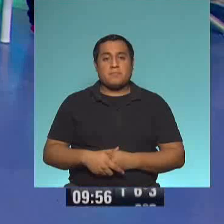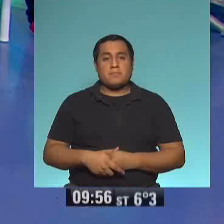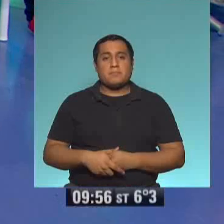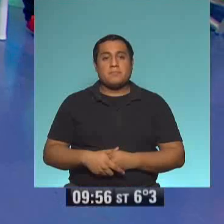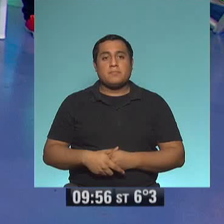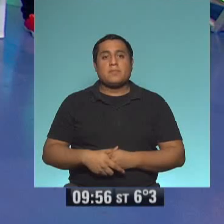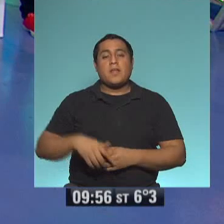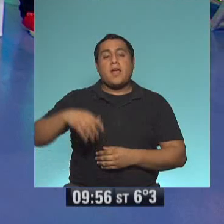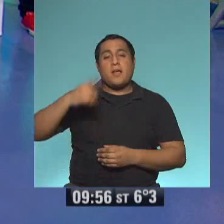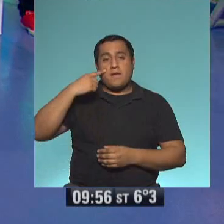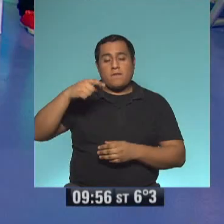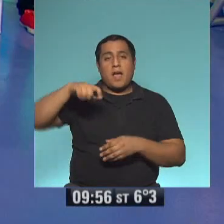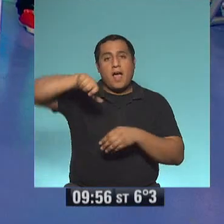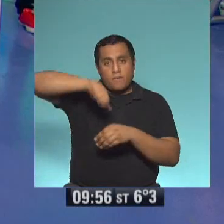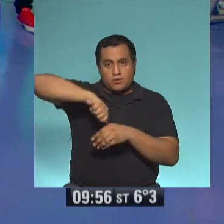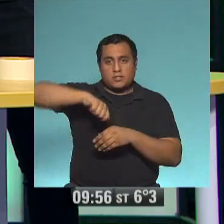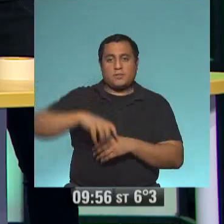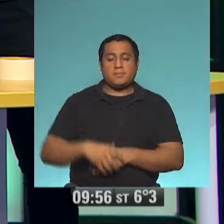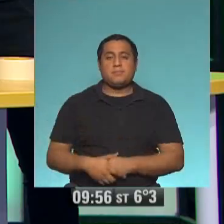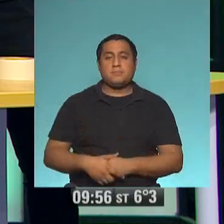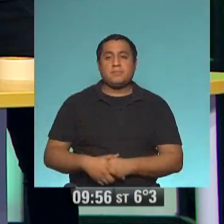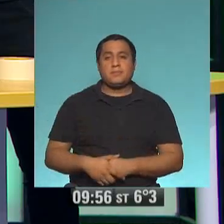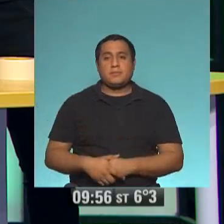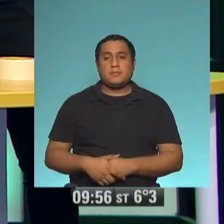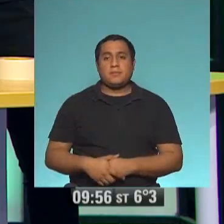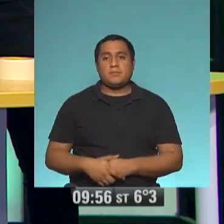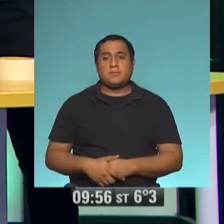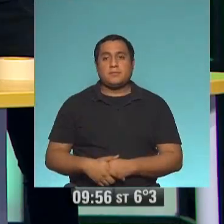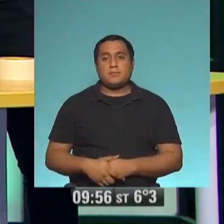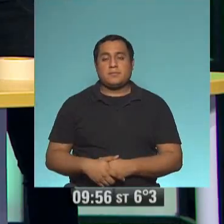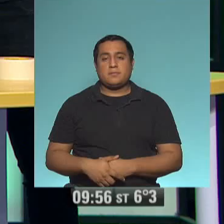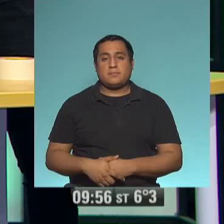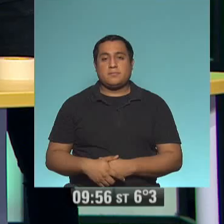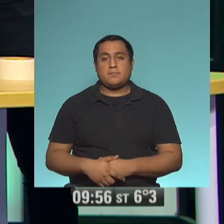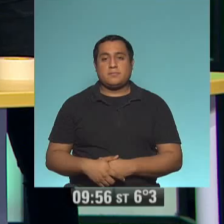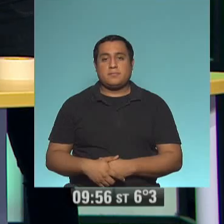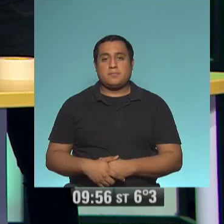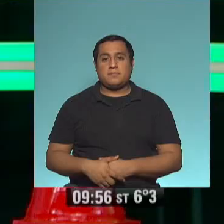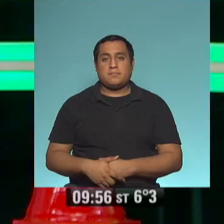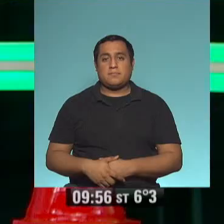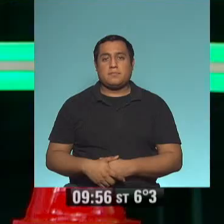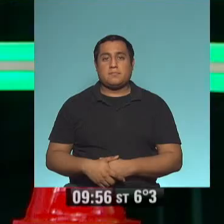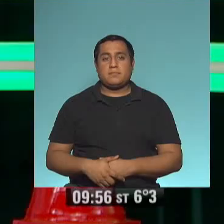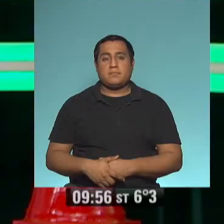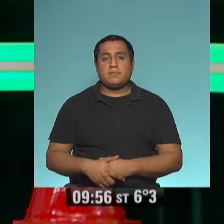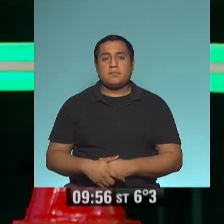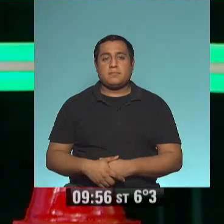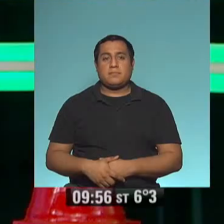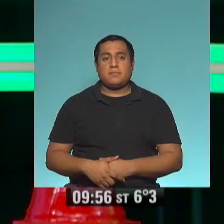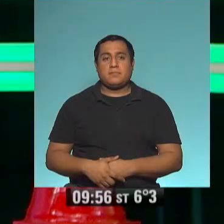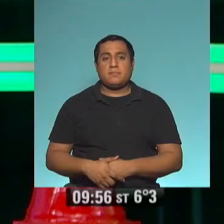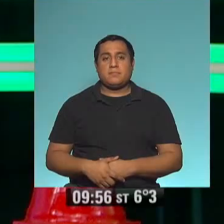como... y lo abrochamos. Si usted tiene abrochadora ahí. Acá tenemos abrochadora. Bien. Entonces nos va a quedar como este, miren. ¿Sí? Uy, me dije...